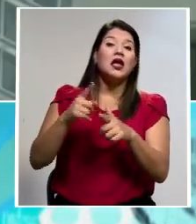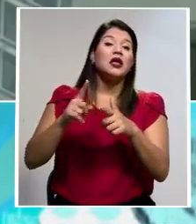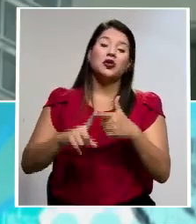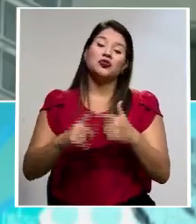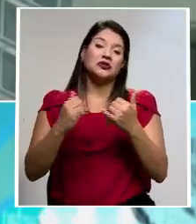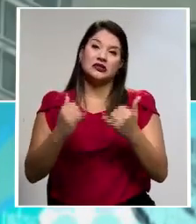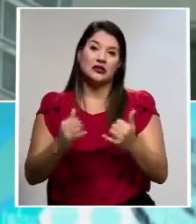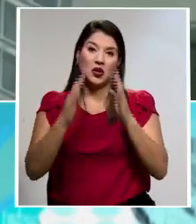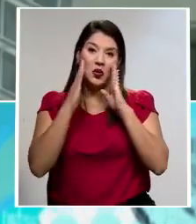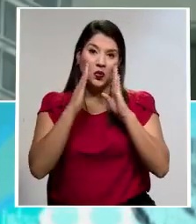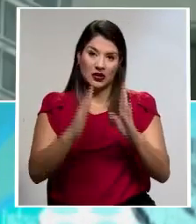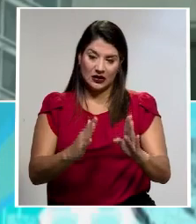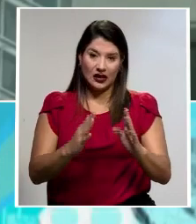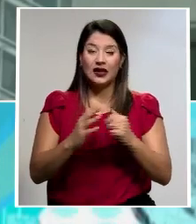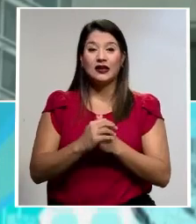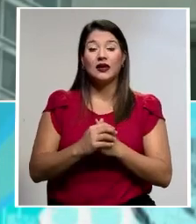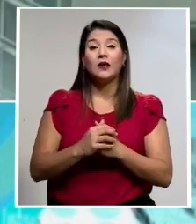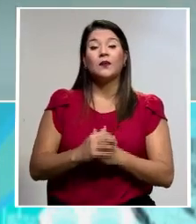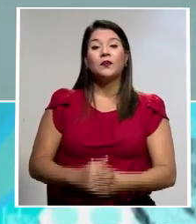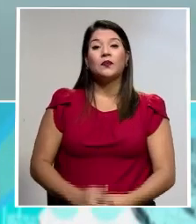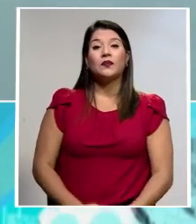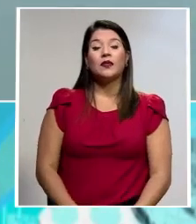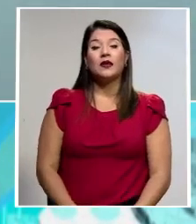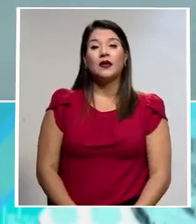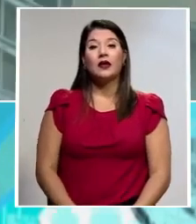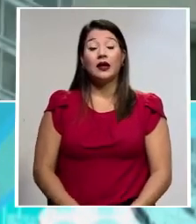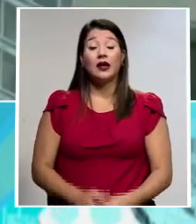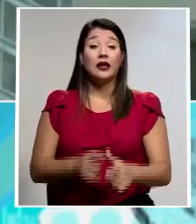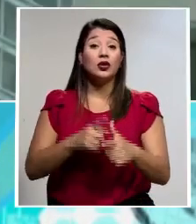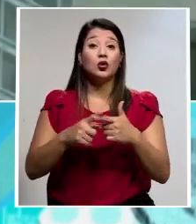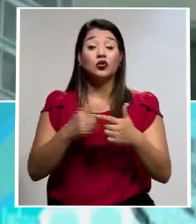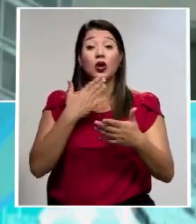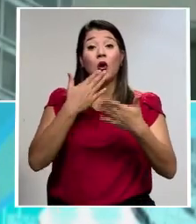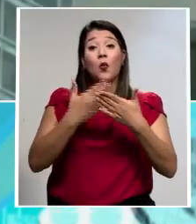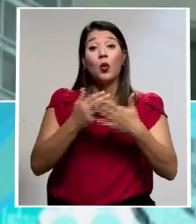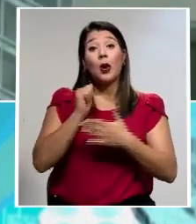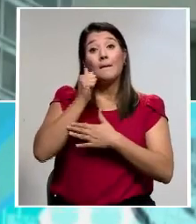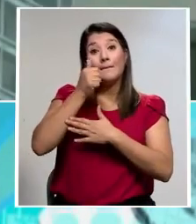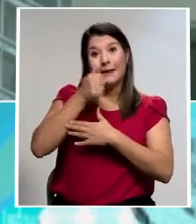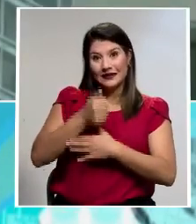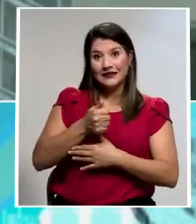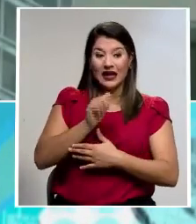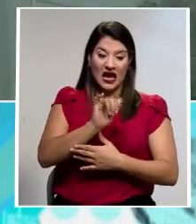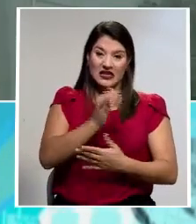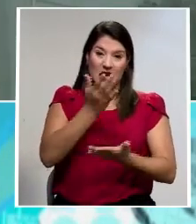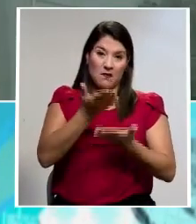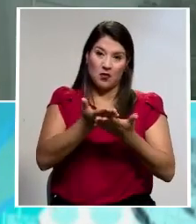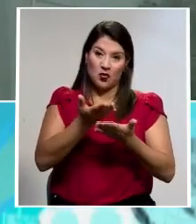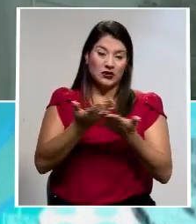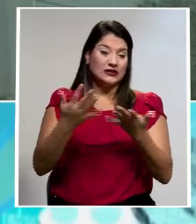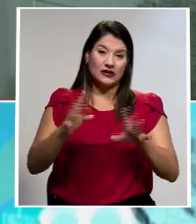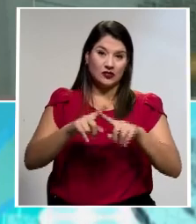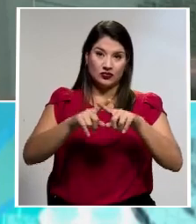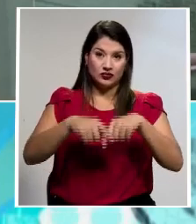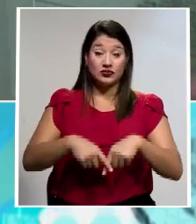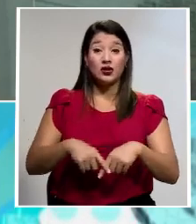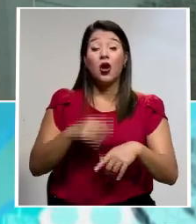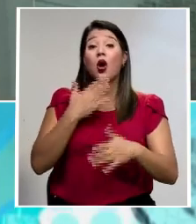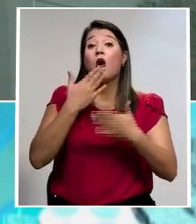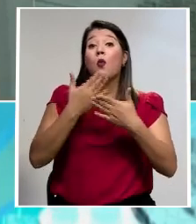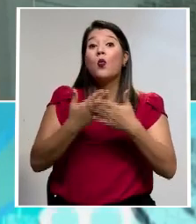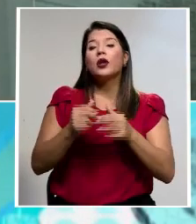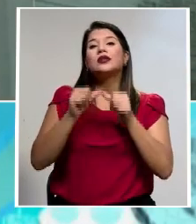estar, que era porque los diputados se habían tenido que ir antes y demás. Así que bueno, mañana esa moción de censura ya quedará. Pero bueno,